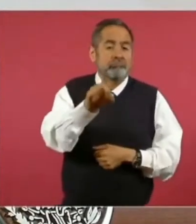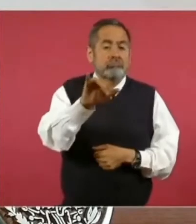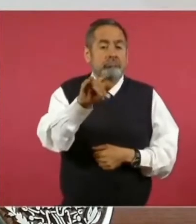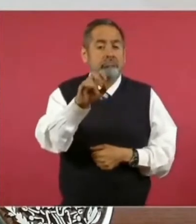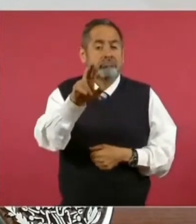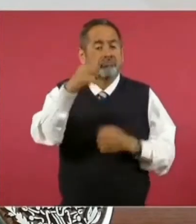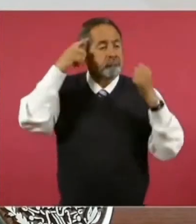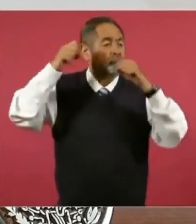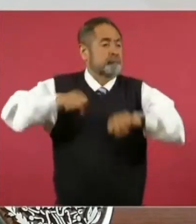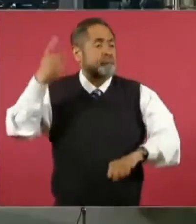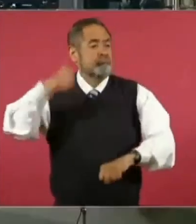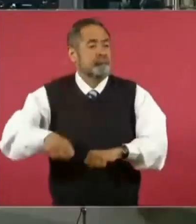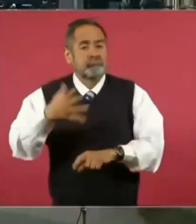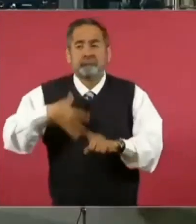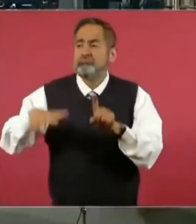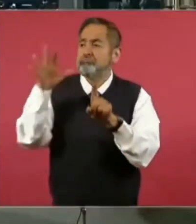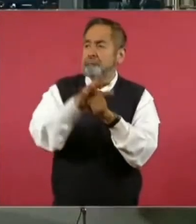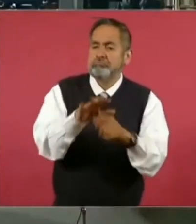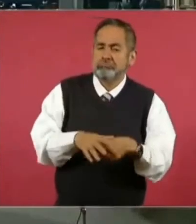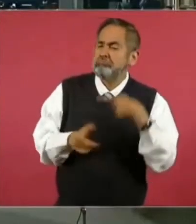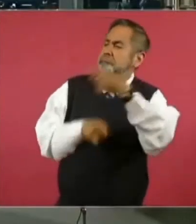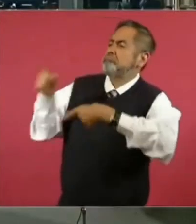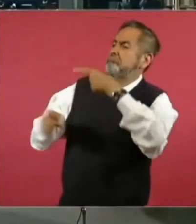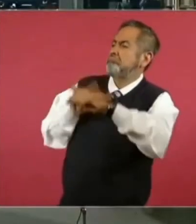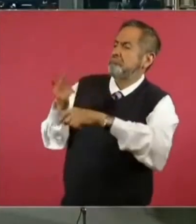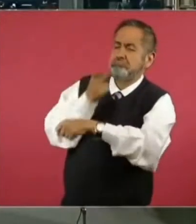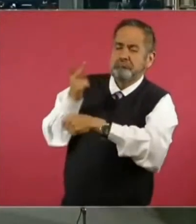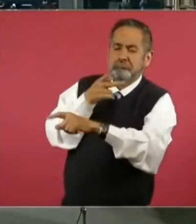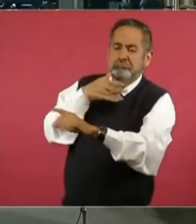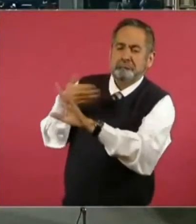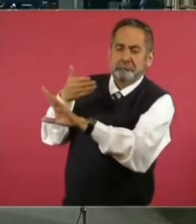y de persecución y de censura.